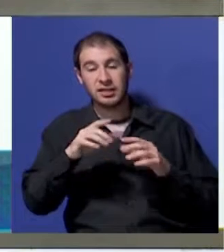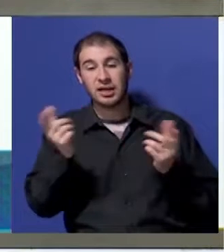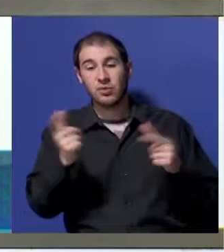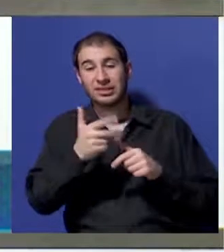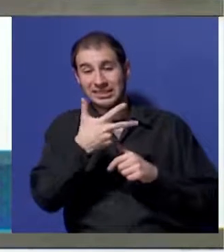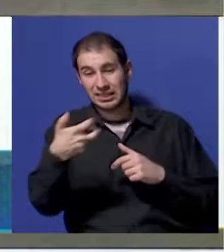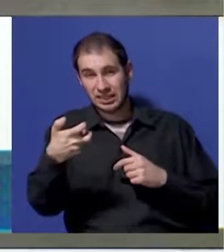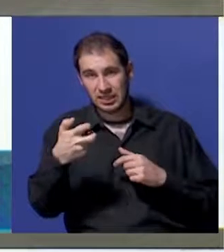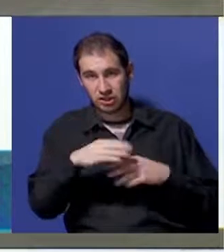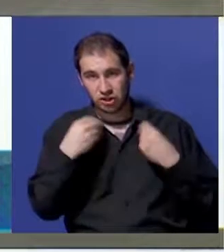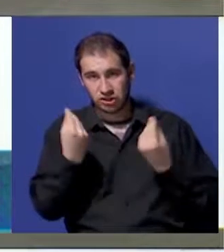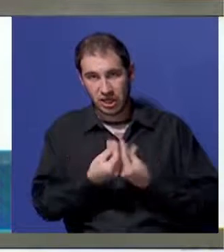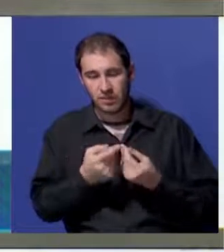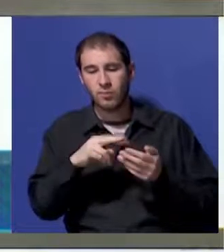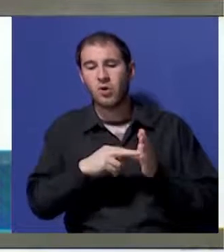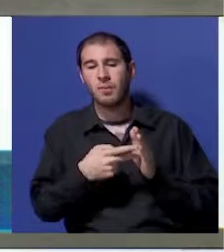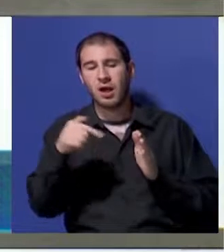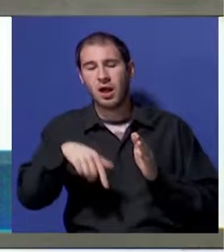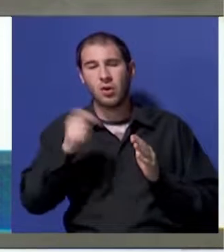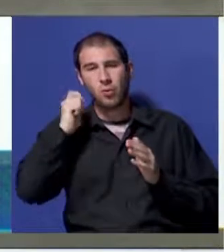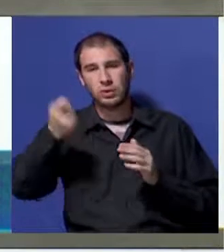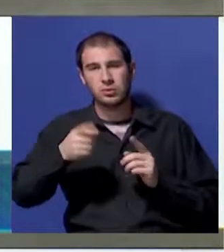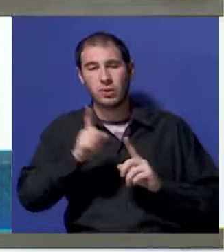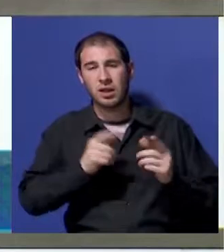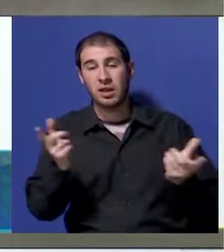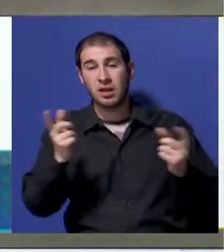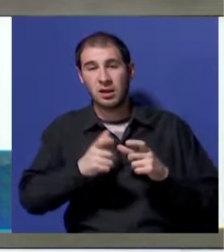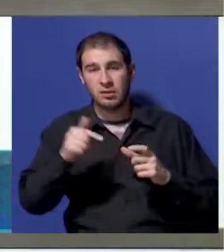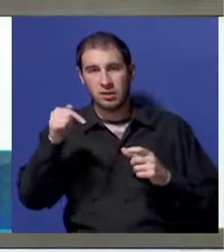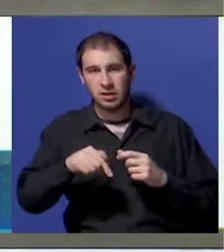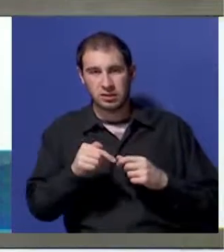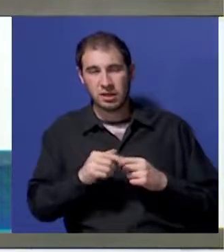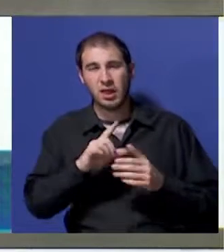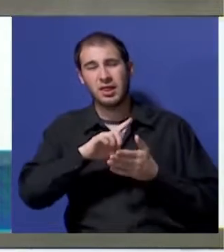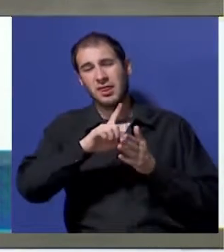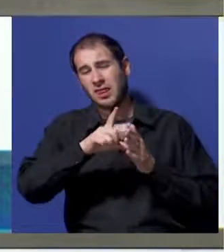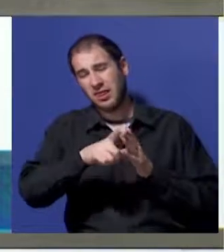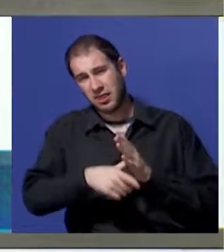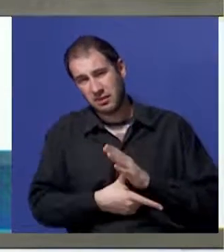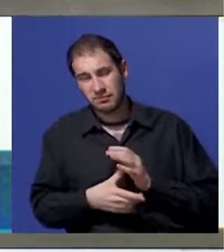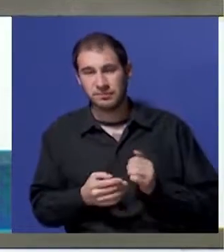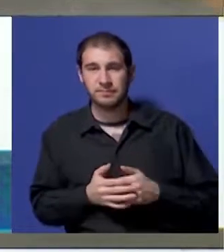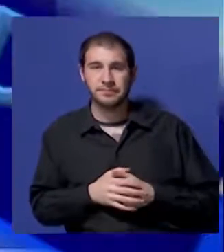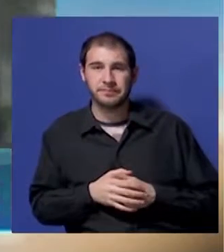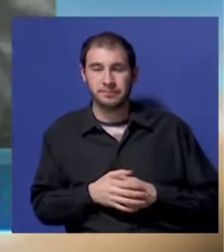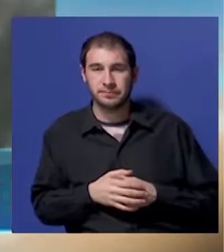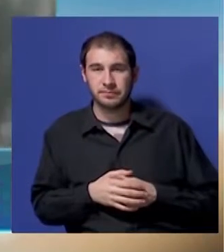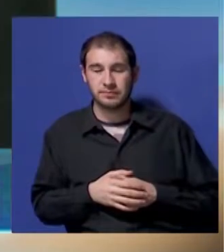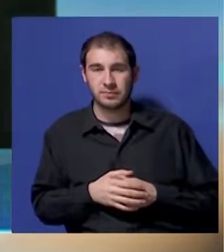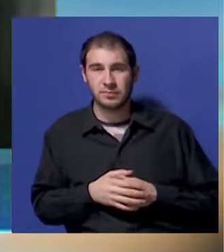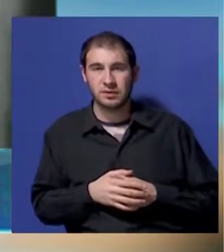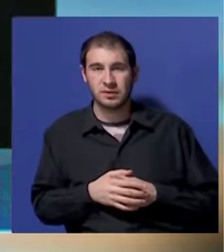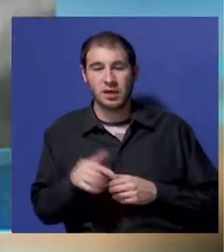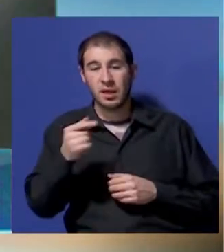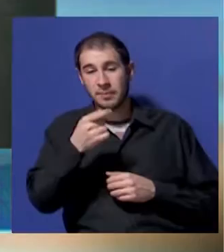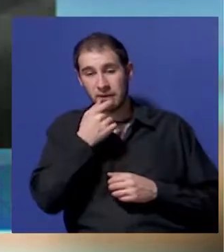audiencias. Uno de los problemas que tienen ahora los juicios es que las audiencias son muy lentas. Entonces, si lo trasladamos